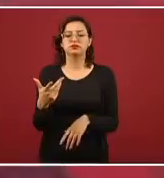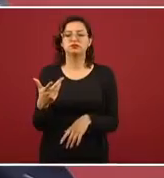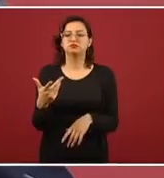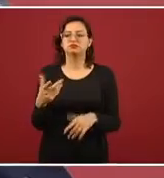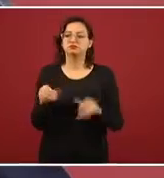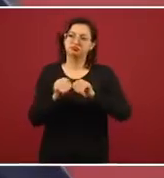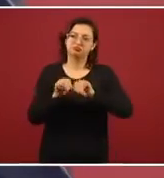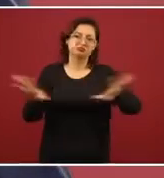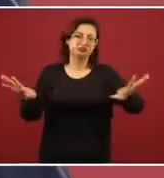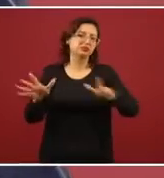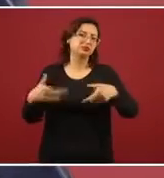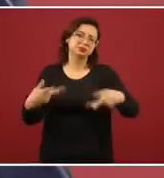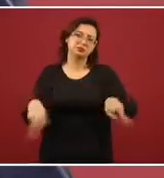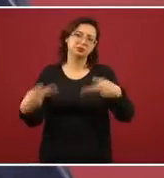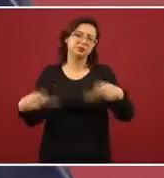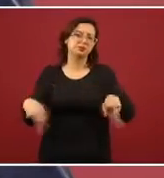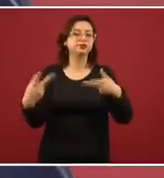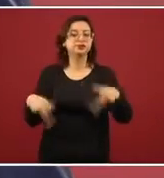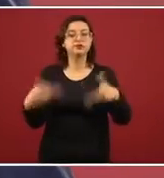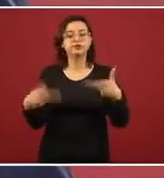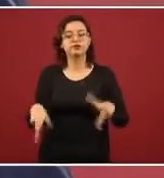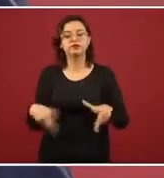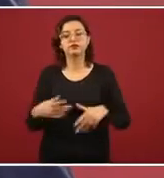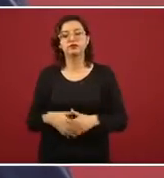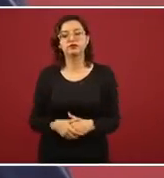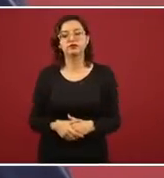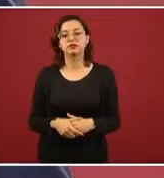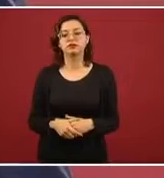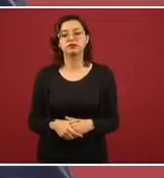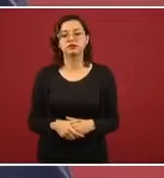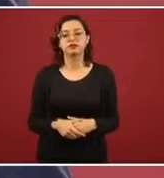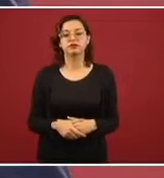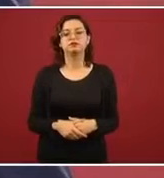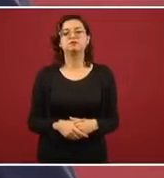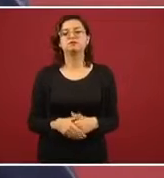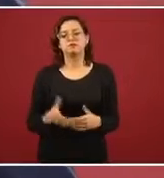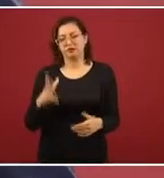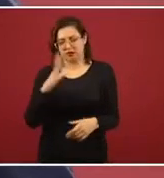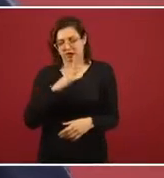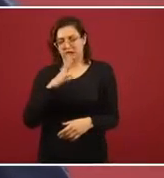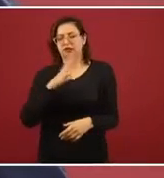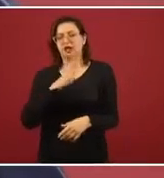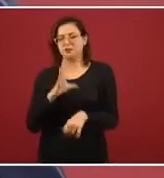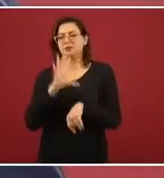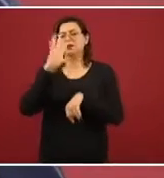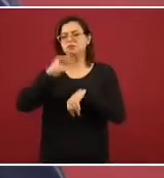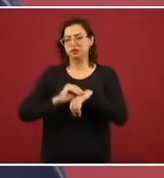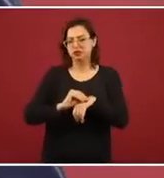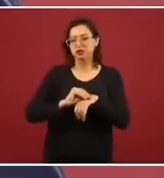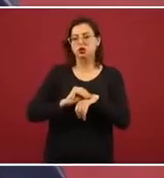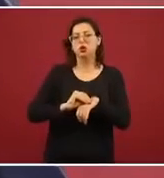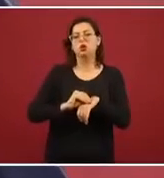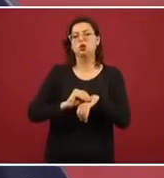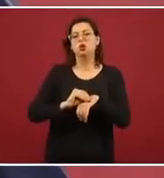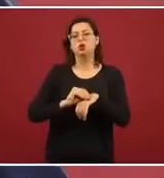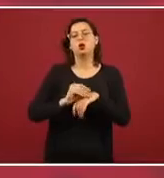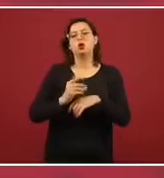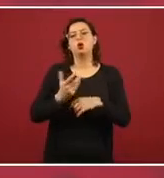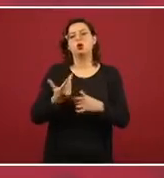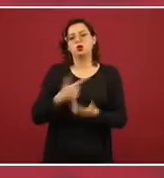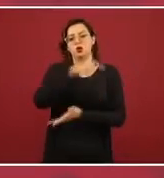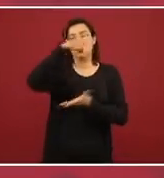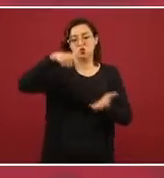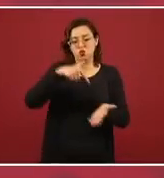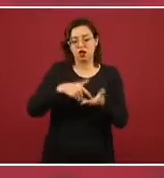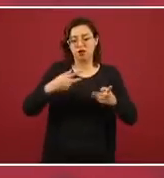red, o sea, hay distribuidores autorizados y a partir de ahí baja los billeteros.